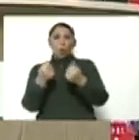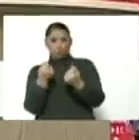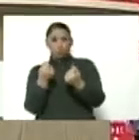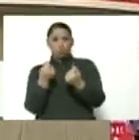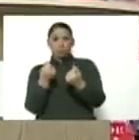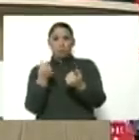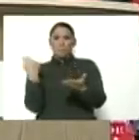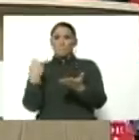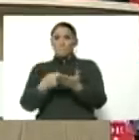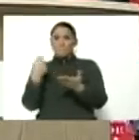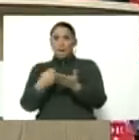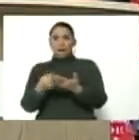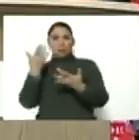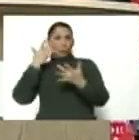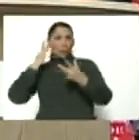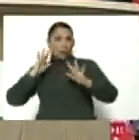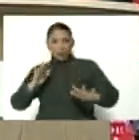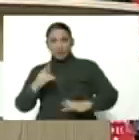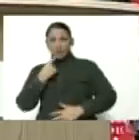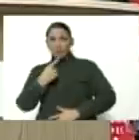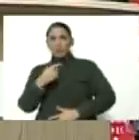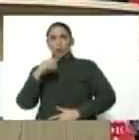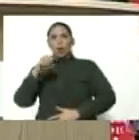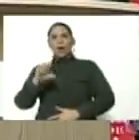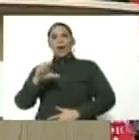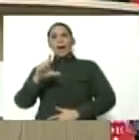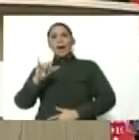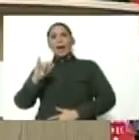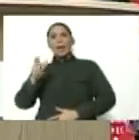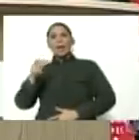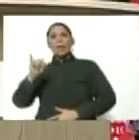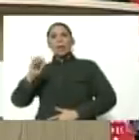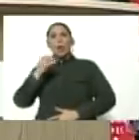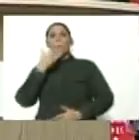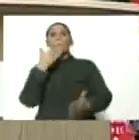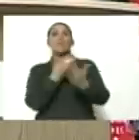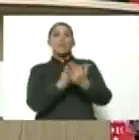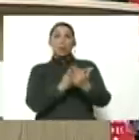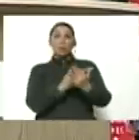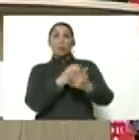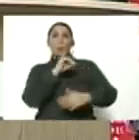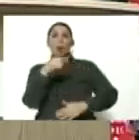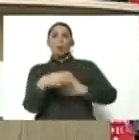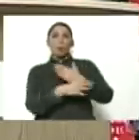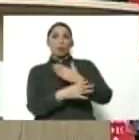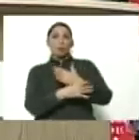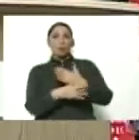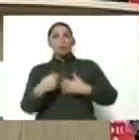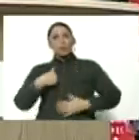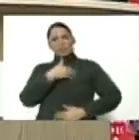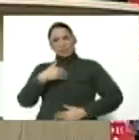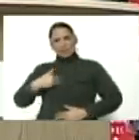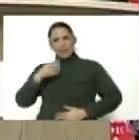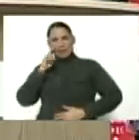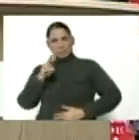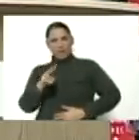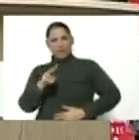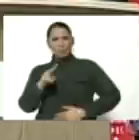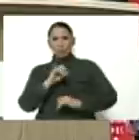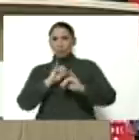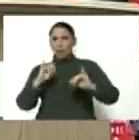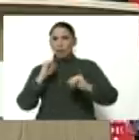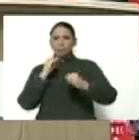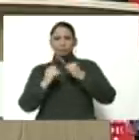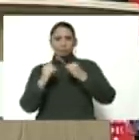un pago X que Eligio Cedeño estaba solicitando. Yo quisiera que viéramos, muy brevemente, ya para terminar,